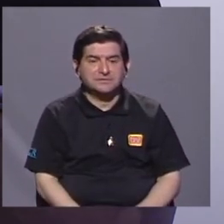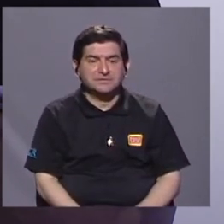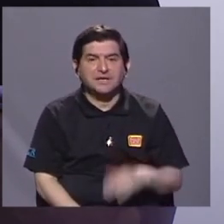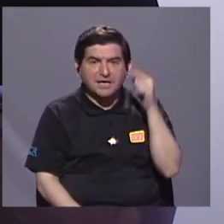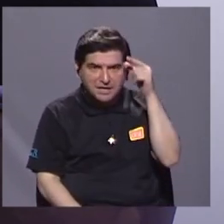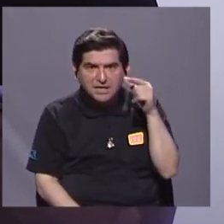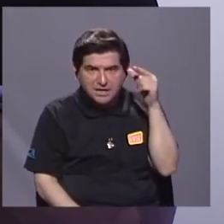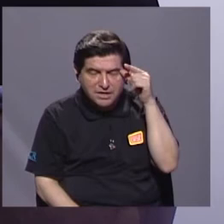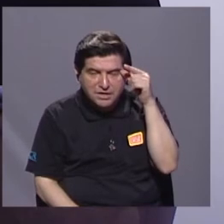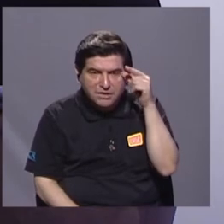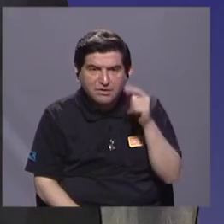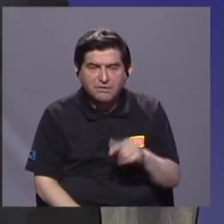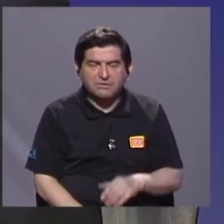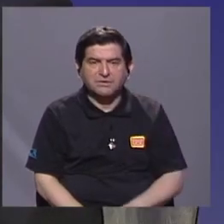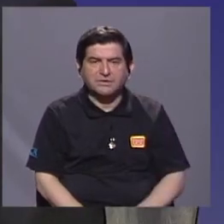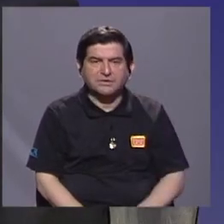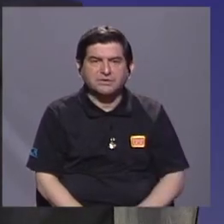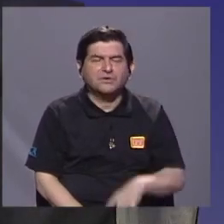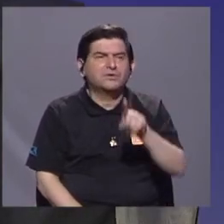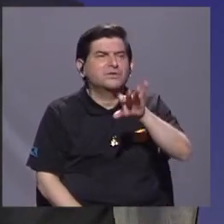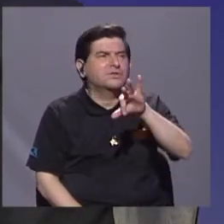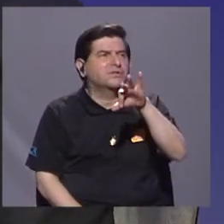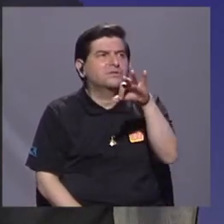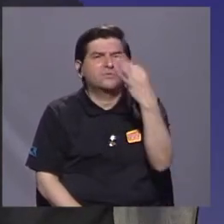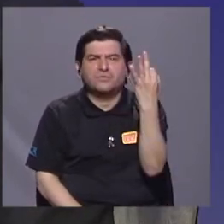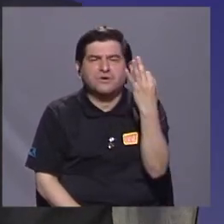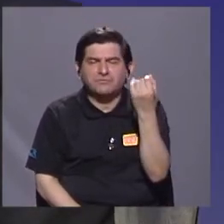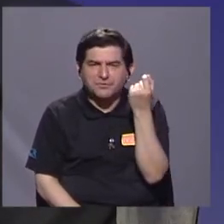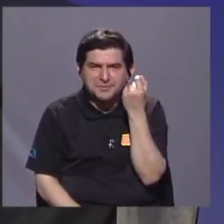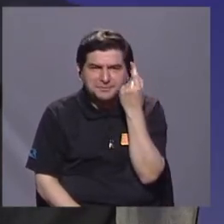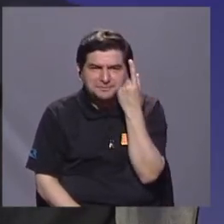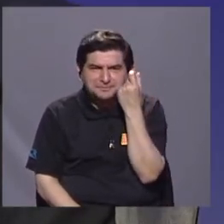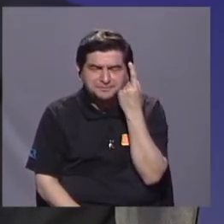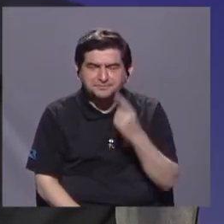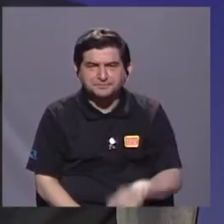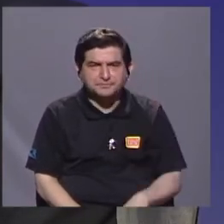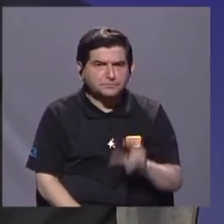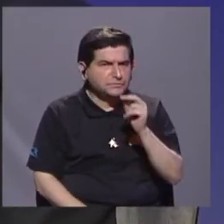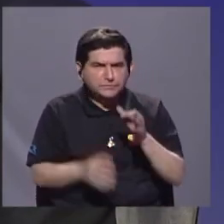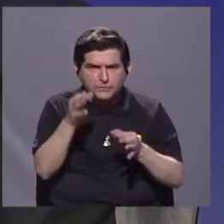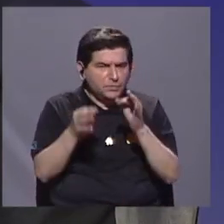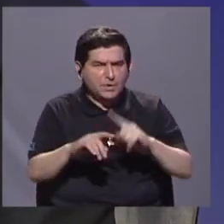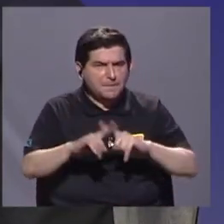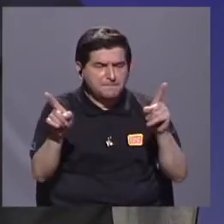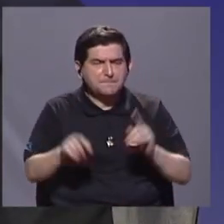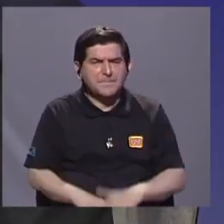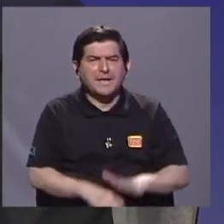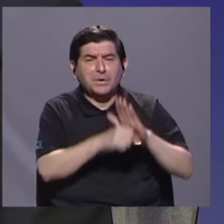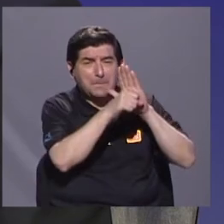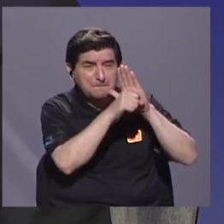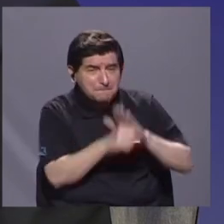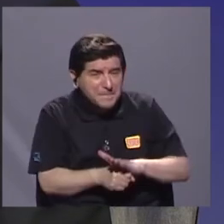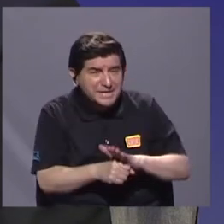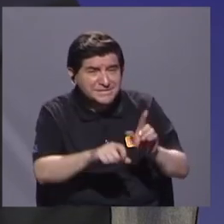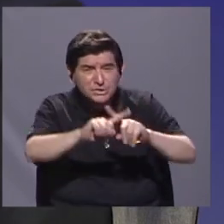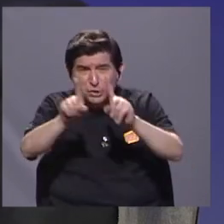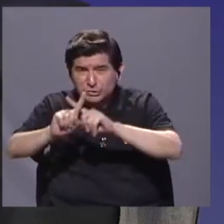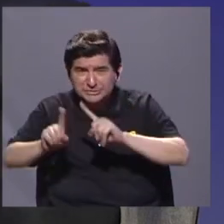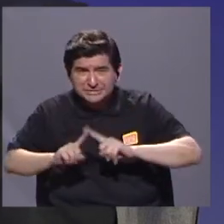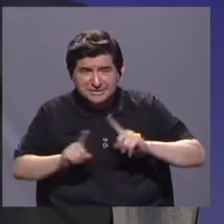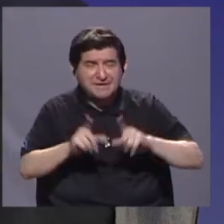hay, y es en cierta forma entendible, no justificable, presión de